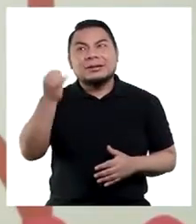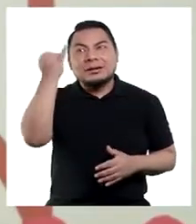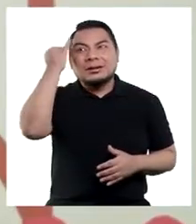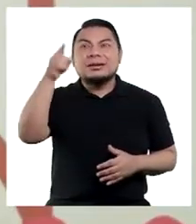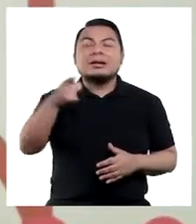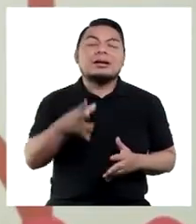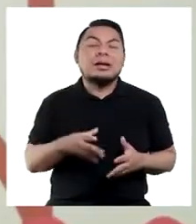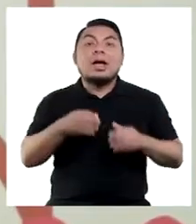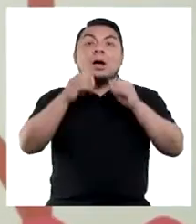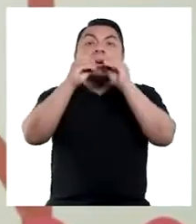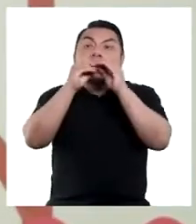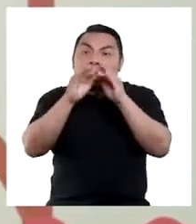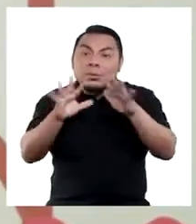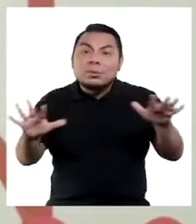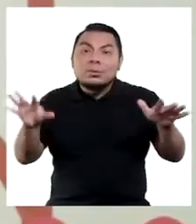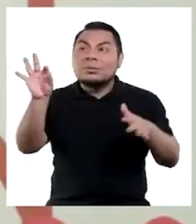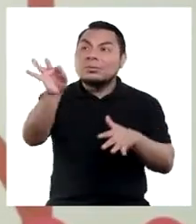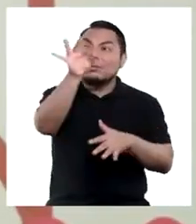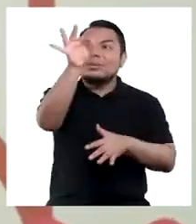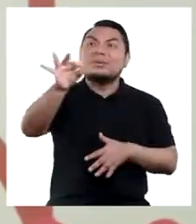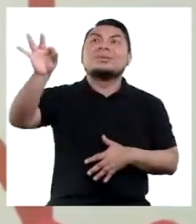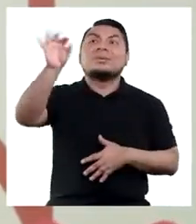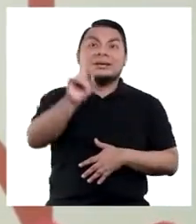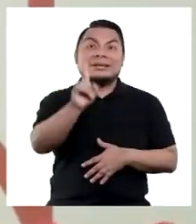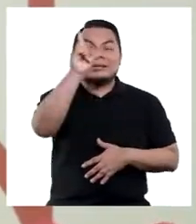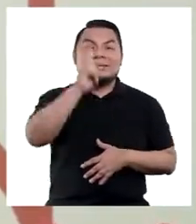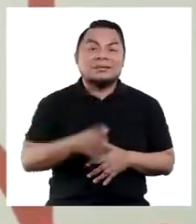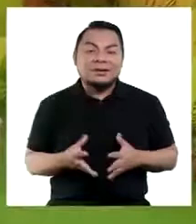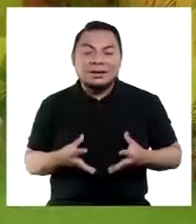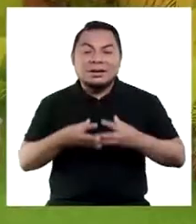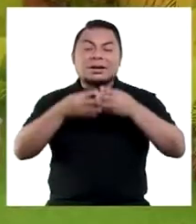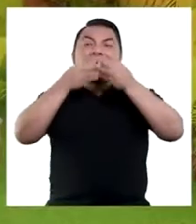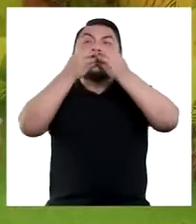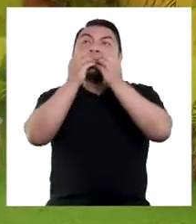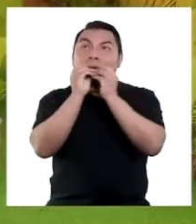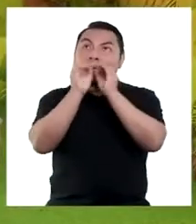imaginamos que soplamos la pluma hacia arriba